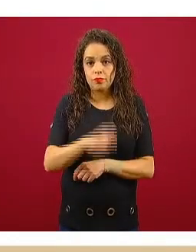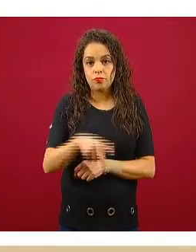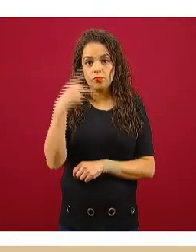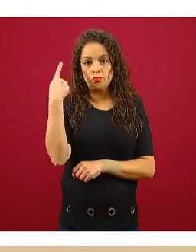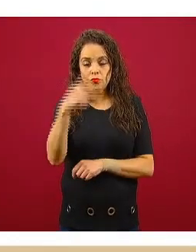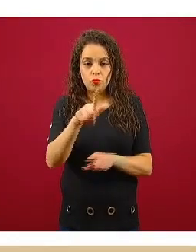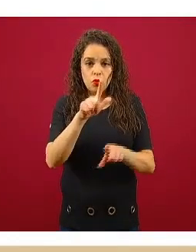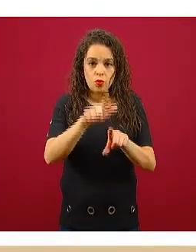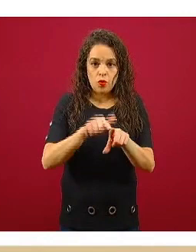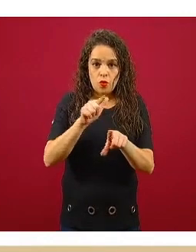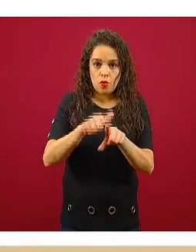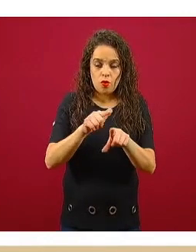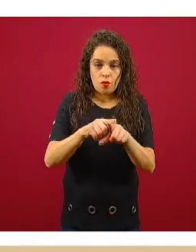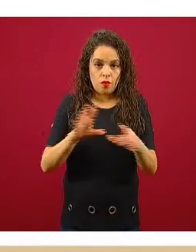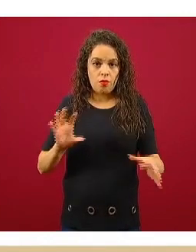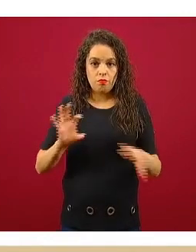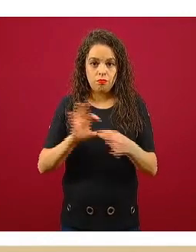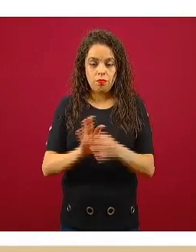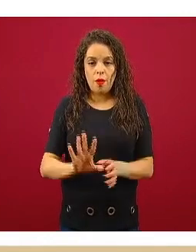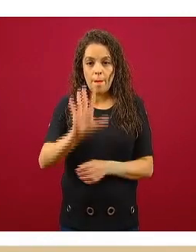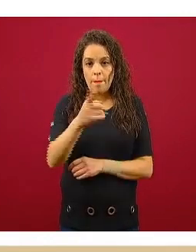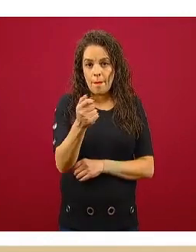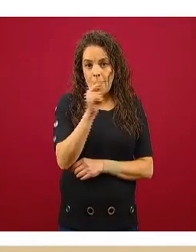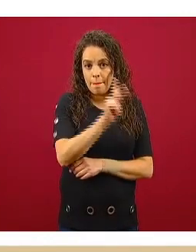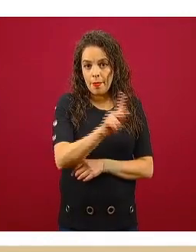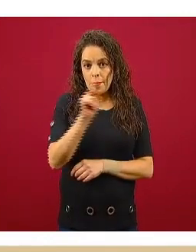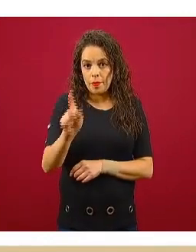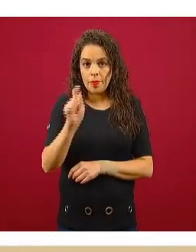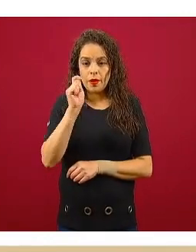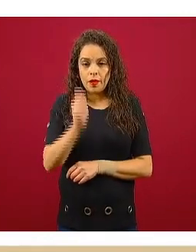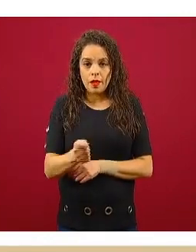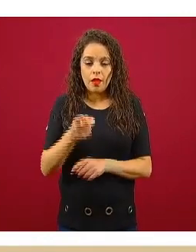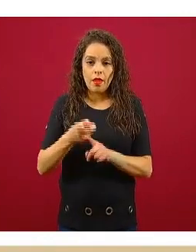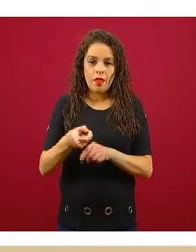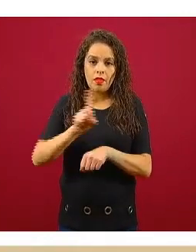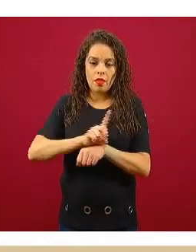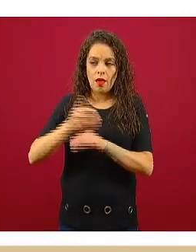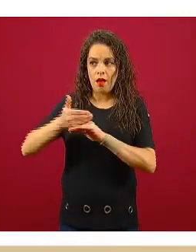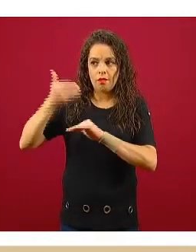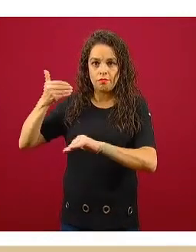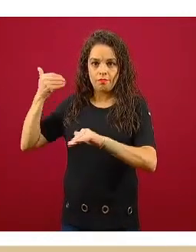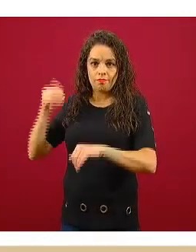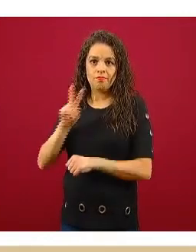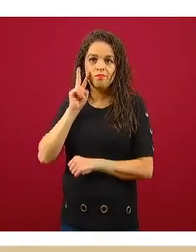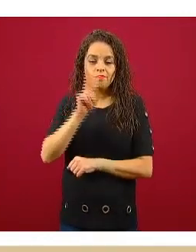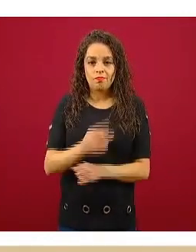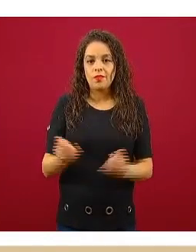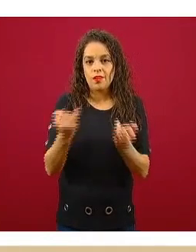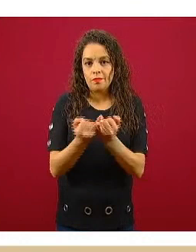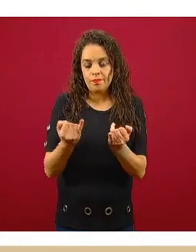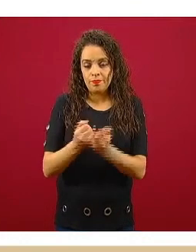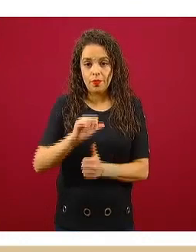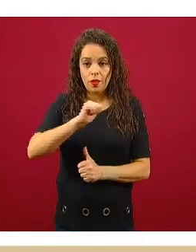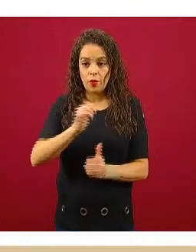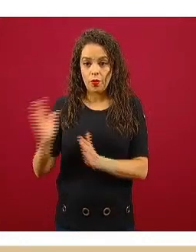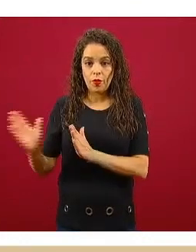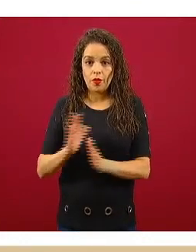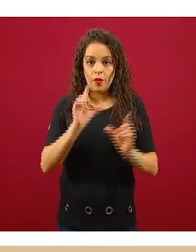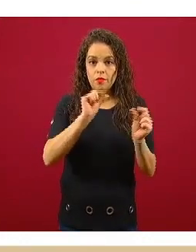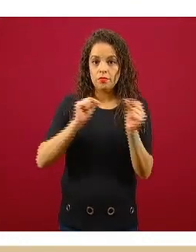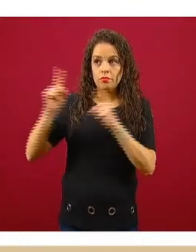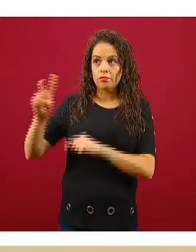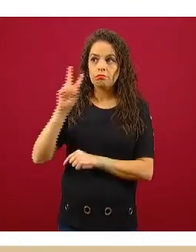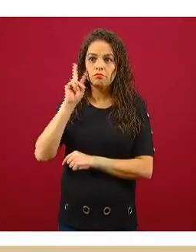rango y el color similar a lo que hemos estado viendo en los últimos días. En la siguiente diapositiva podemos ver cómo se da